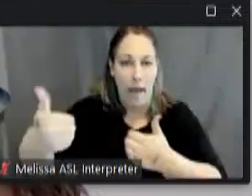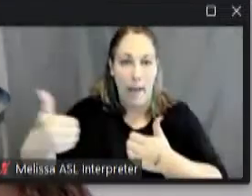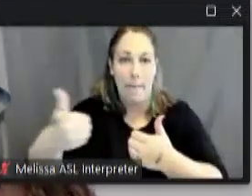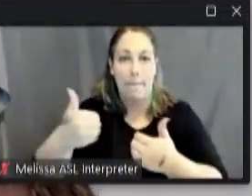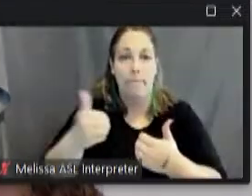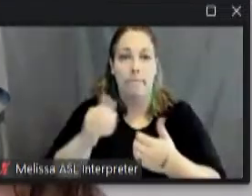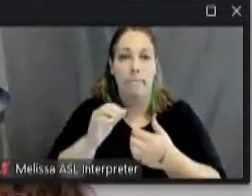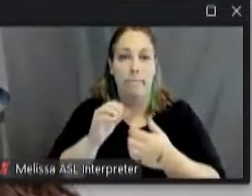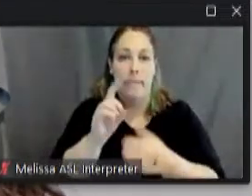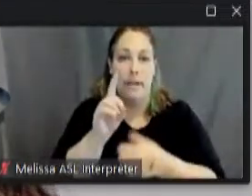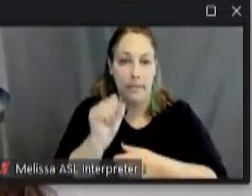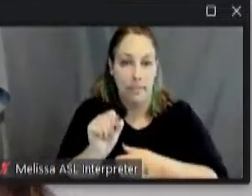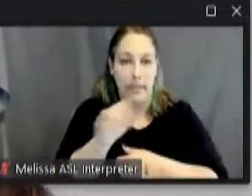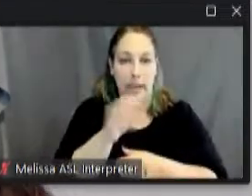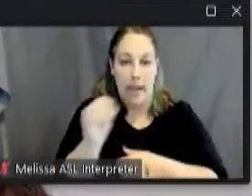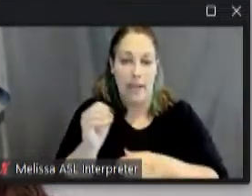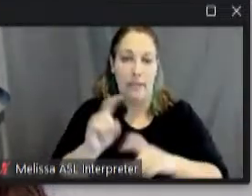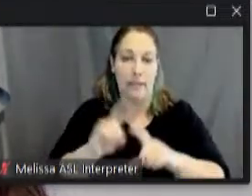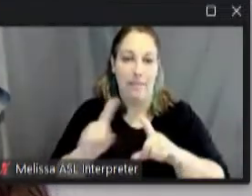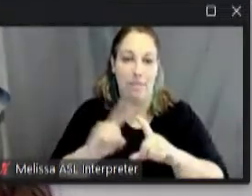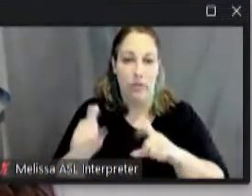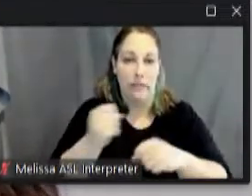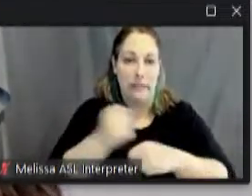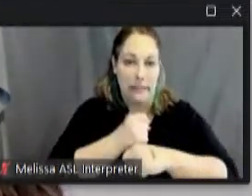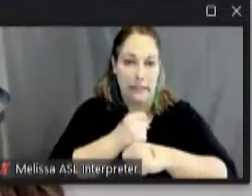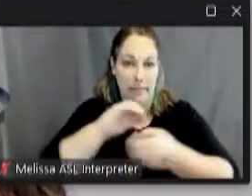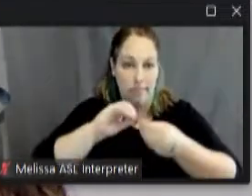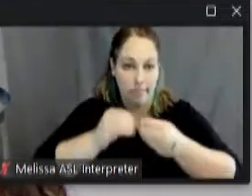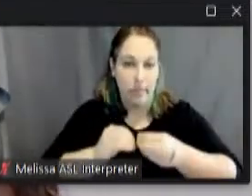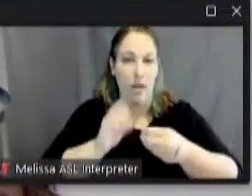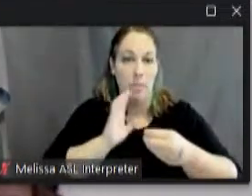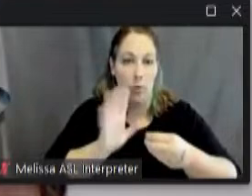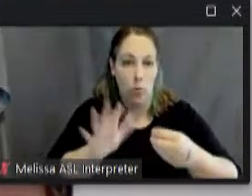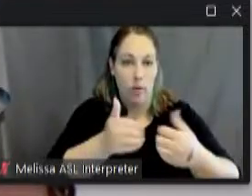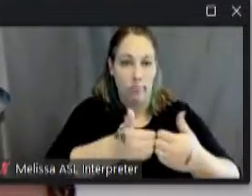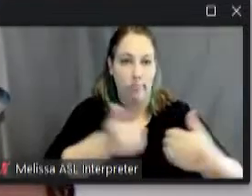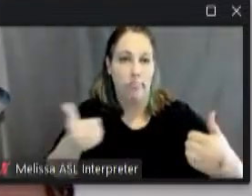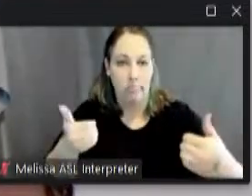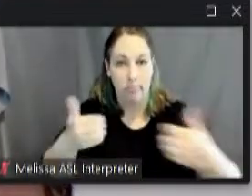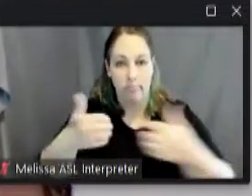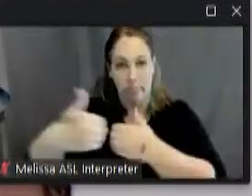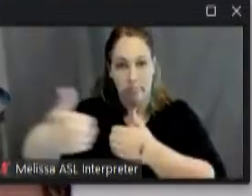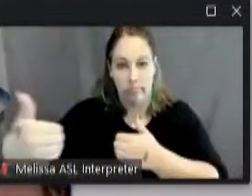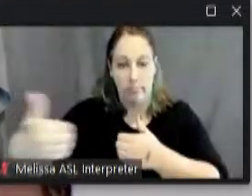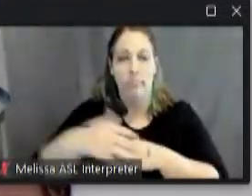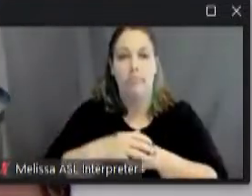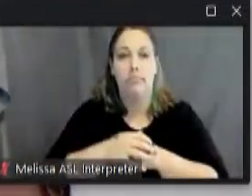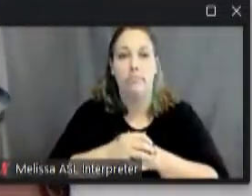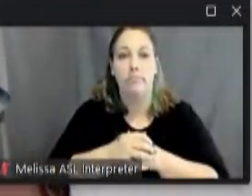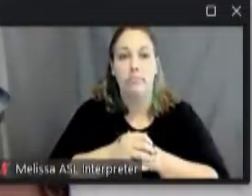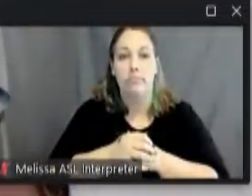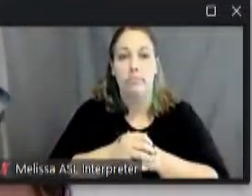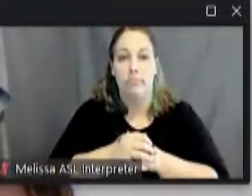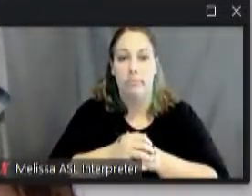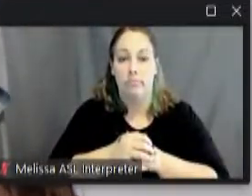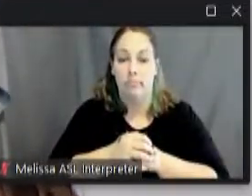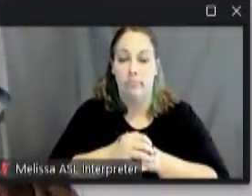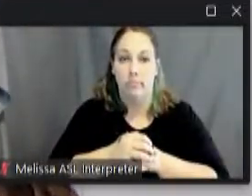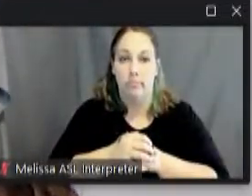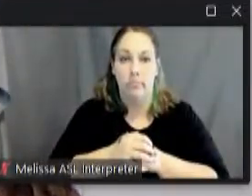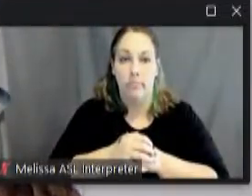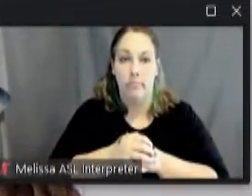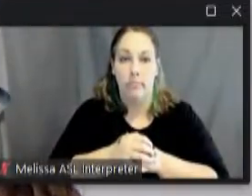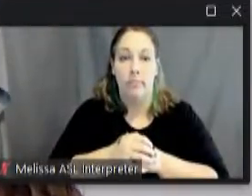a la salud sexual y reproductiva de las mujeres con discapacidad, el Ministerio Público cuenta con un